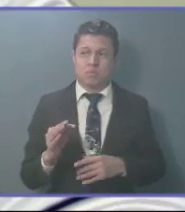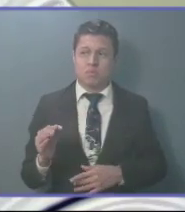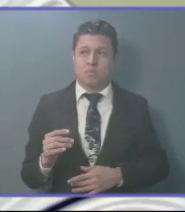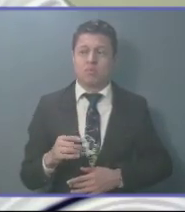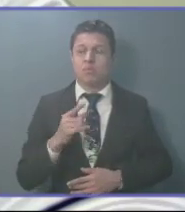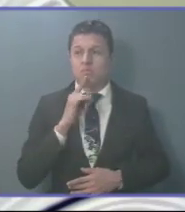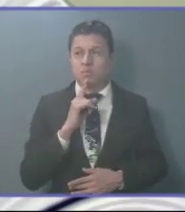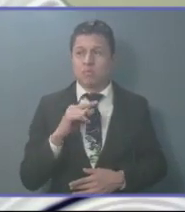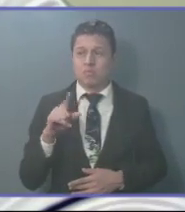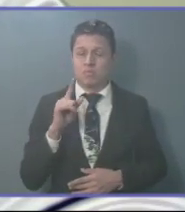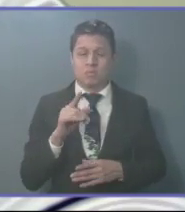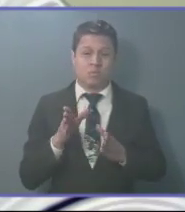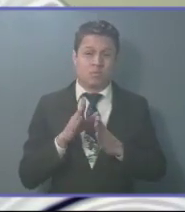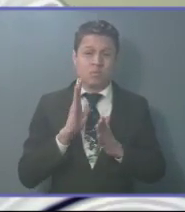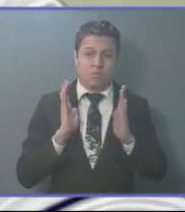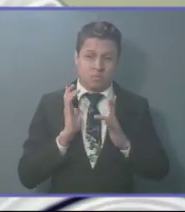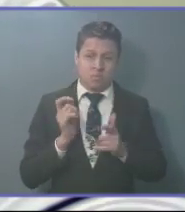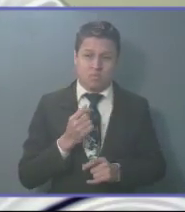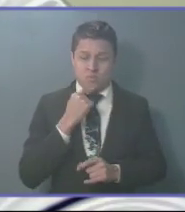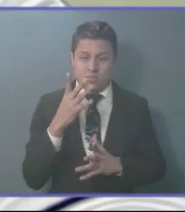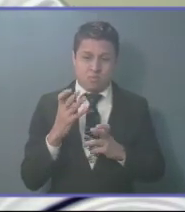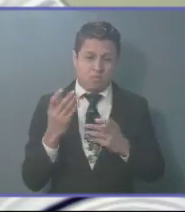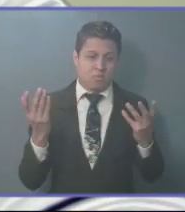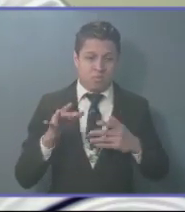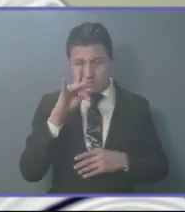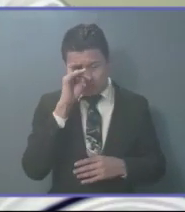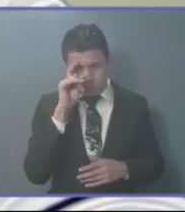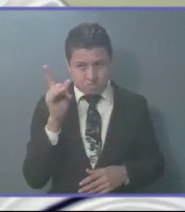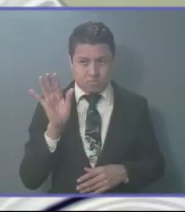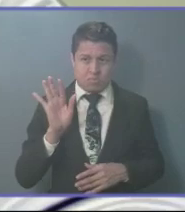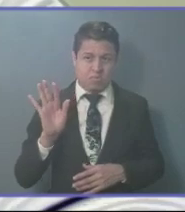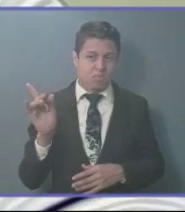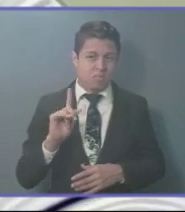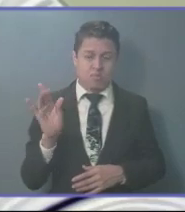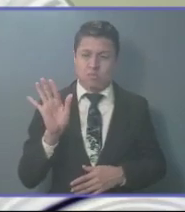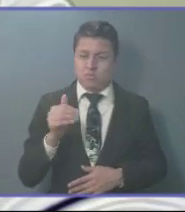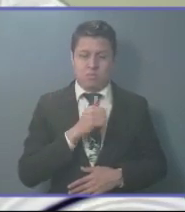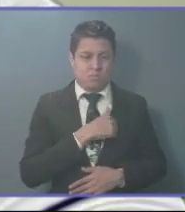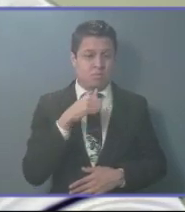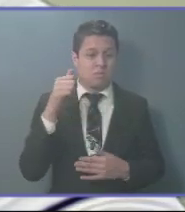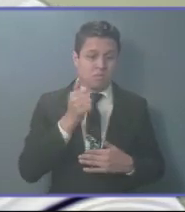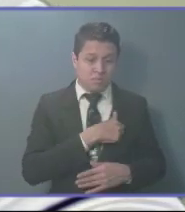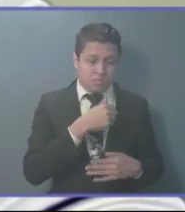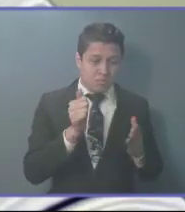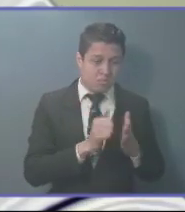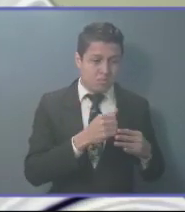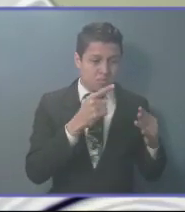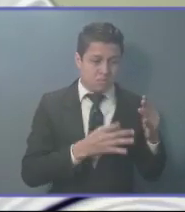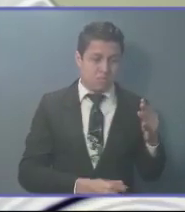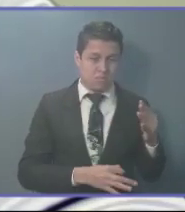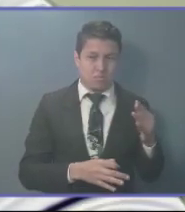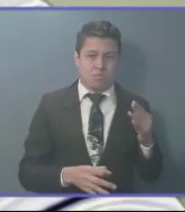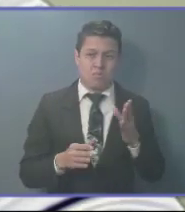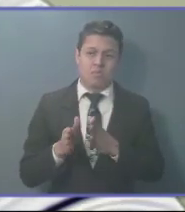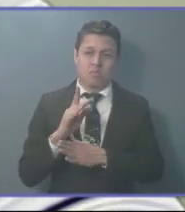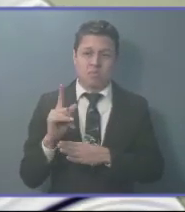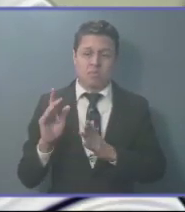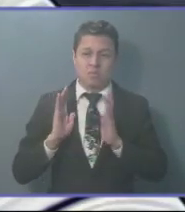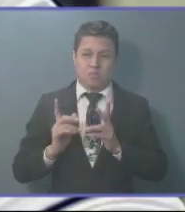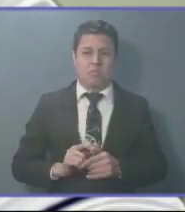es el órgano ejecutivo al querer y al tratar de legislar y asumir funciones que no le